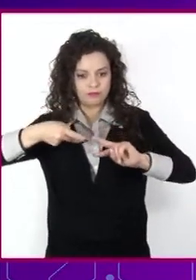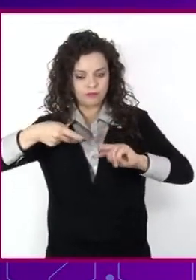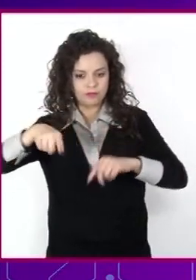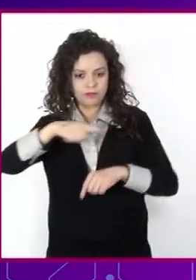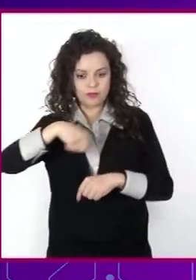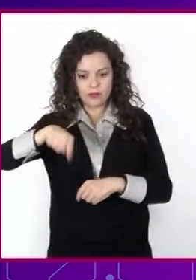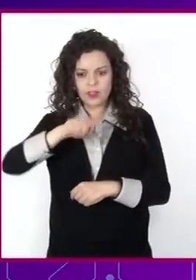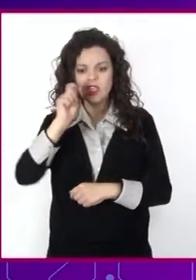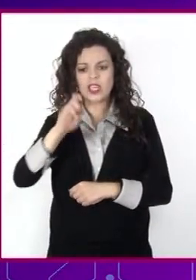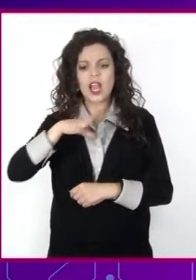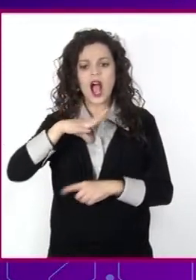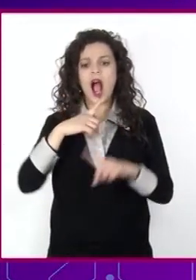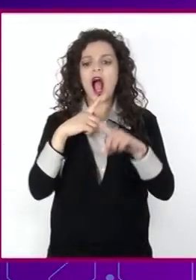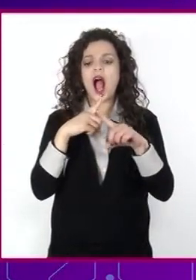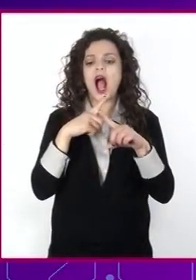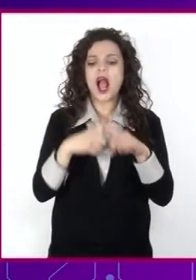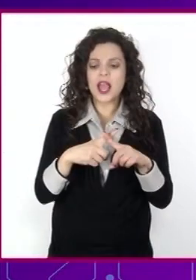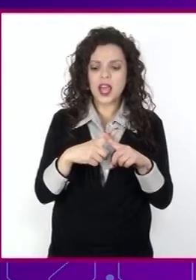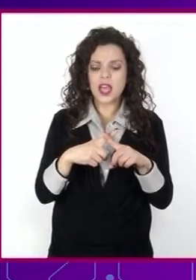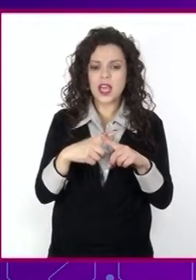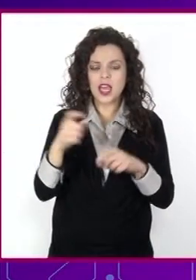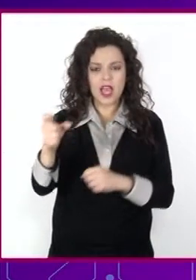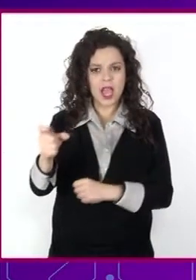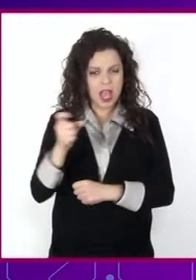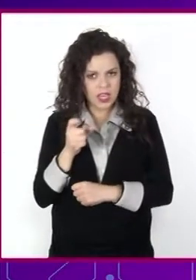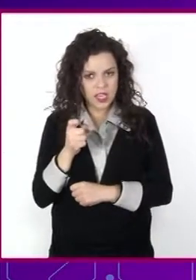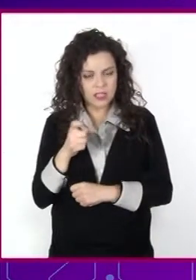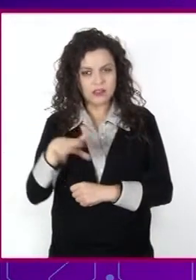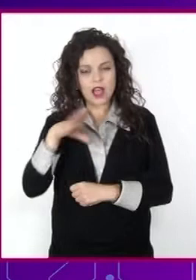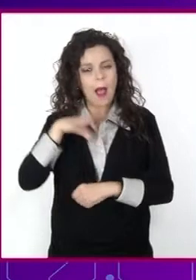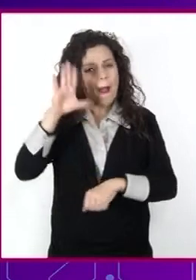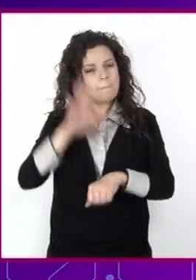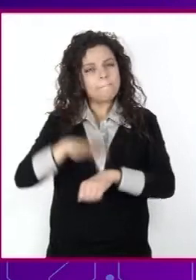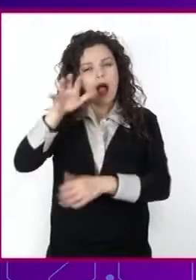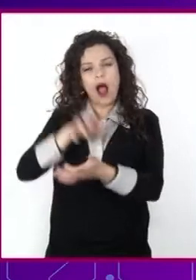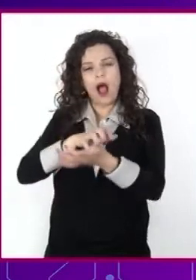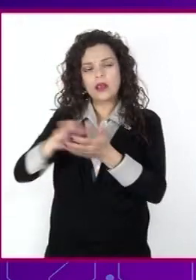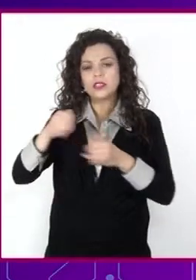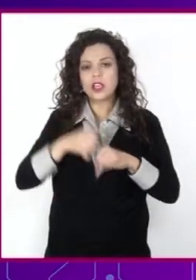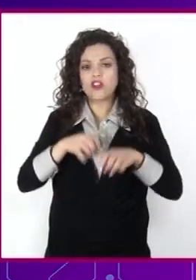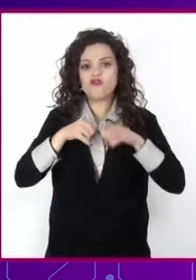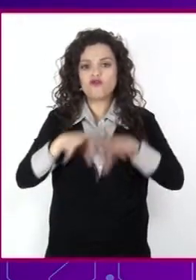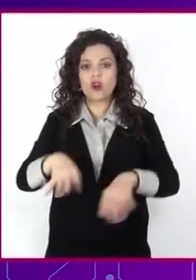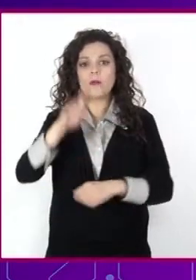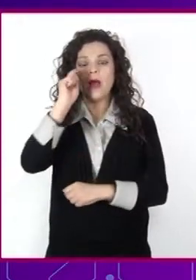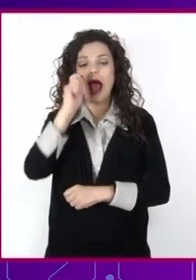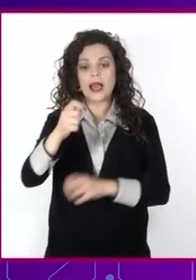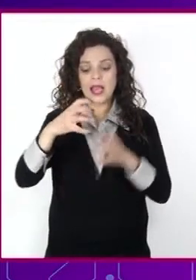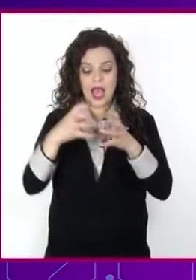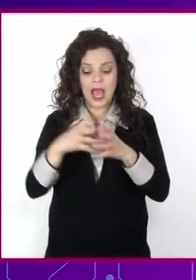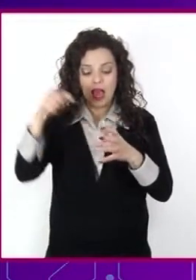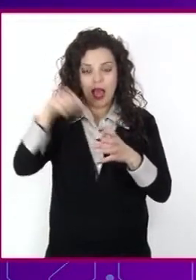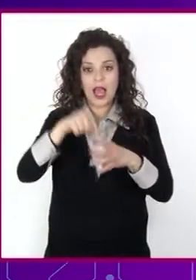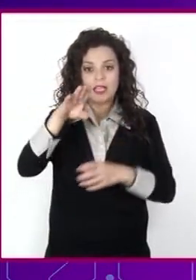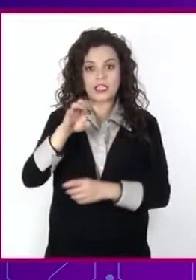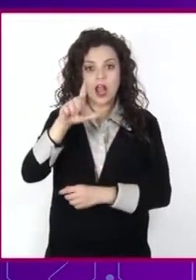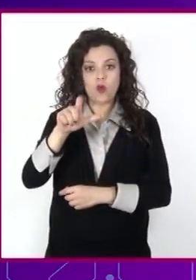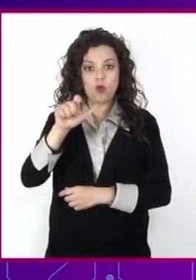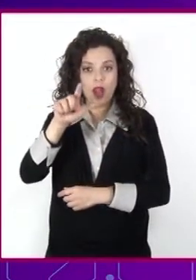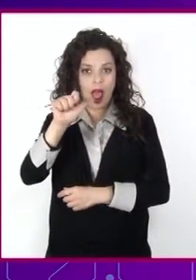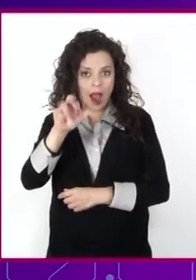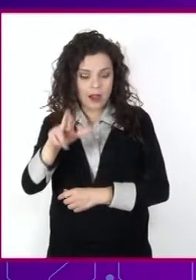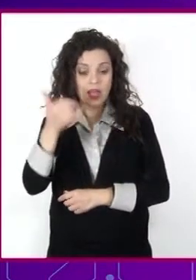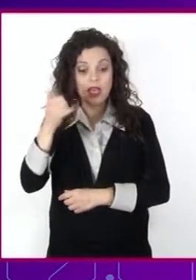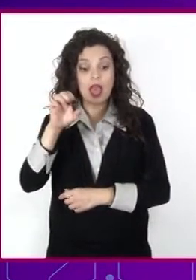X. Contienen la mayor parte de la información genética de la célula y en las células eucariontes los